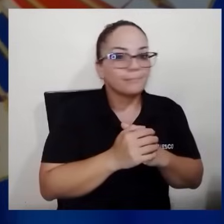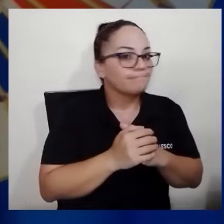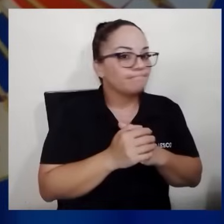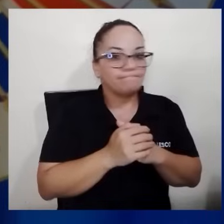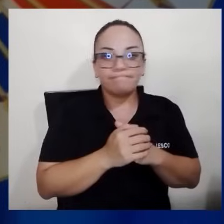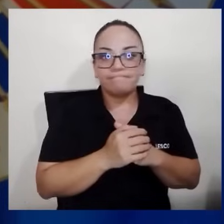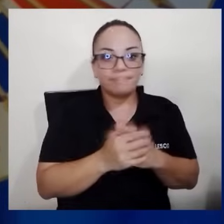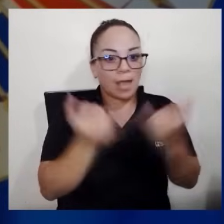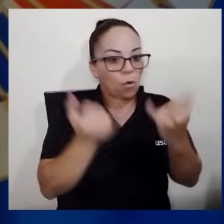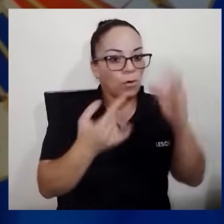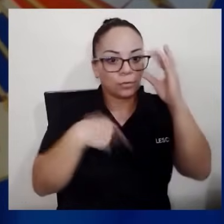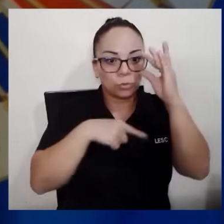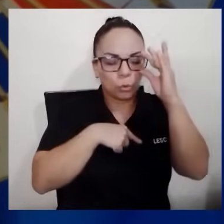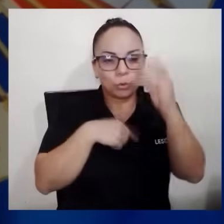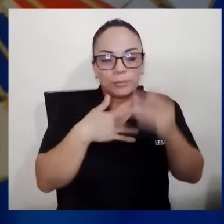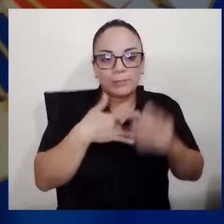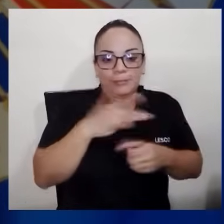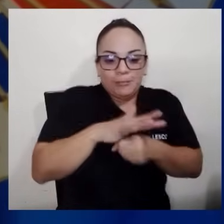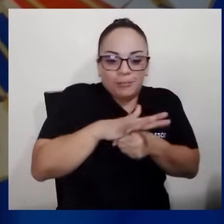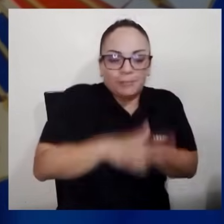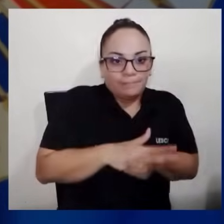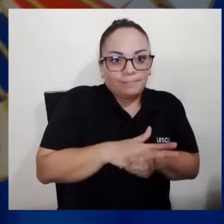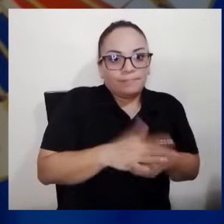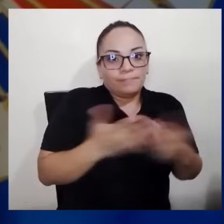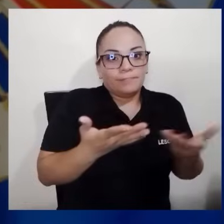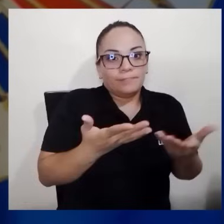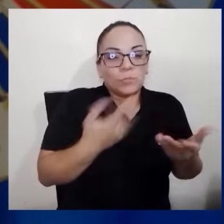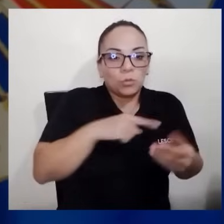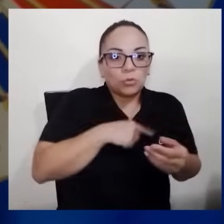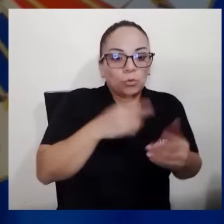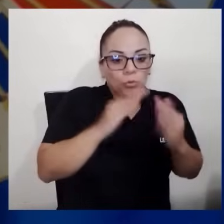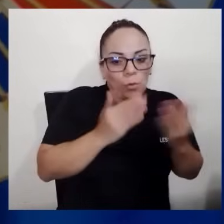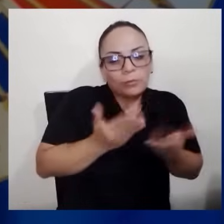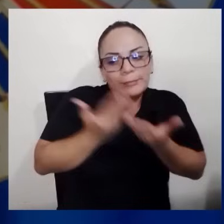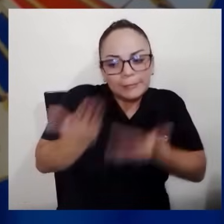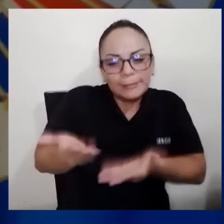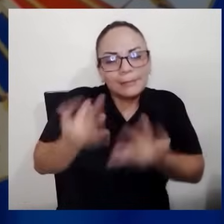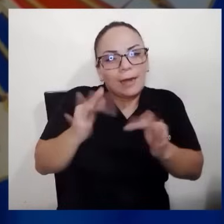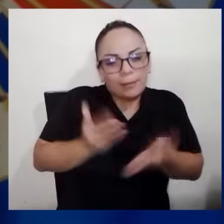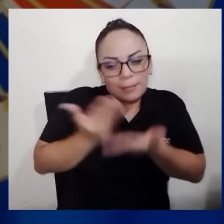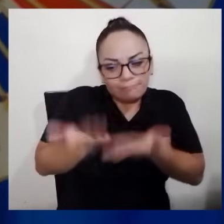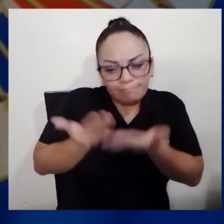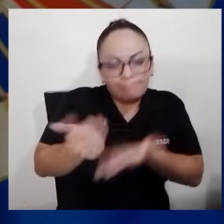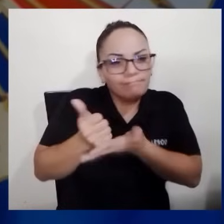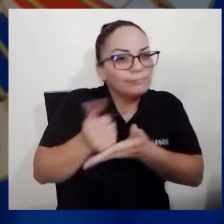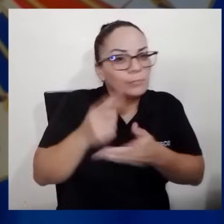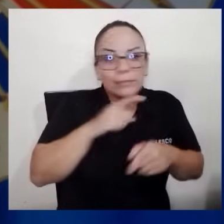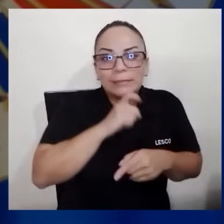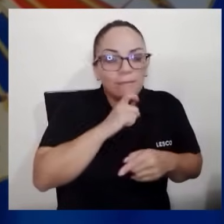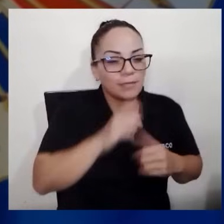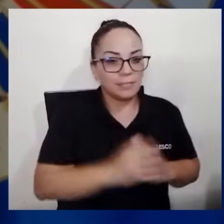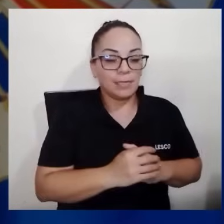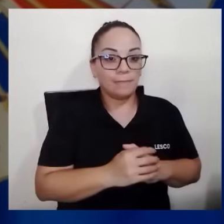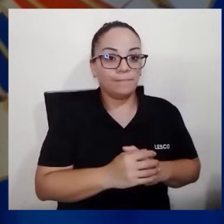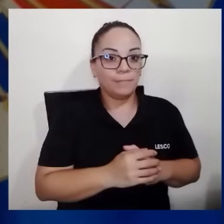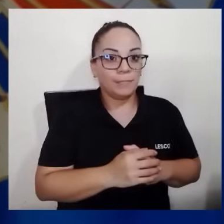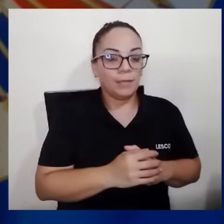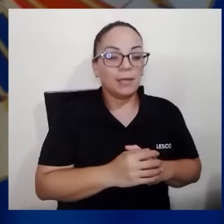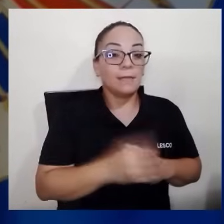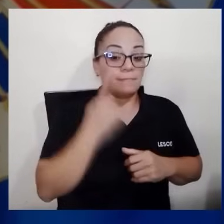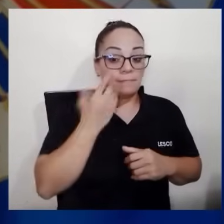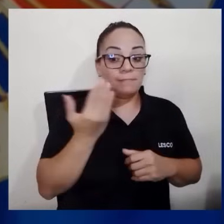por esos gestos humanitarios de nuestro pueblo eh hace unas pocas semanas